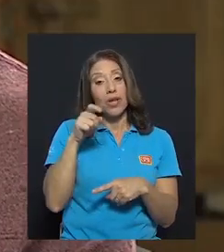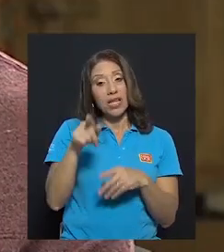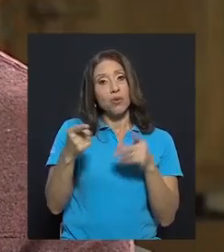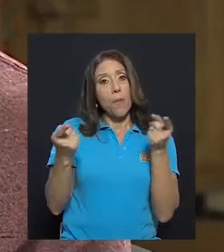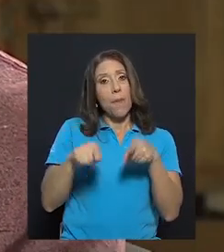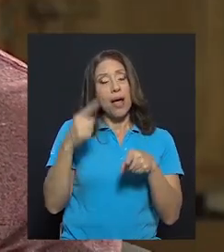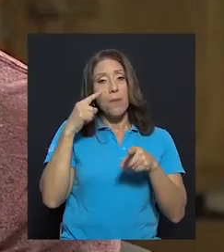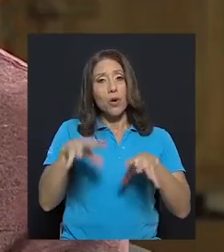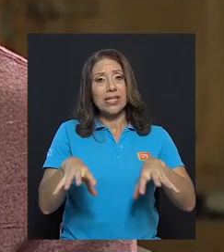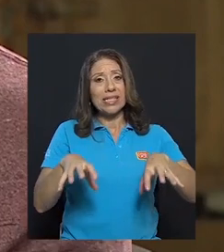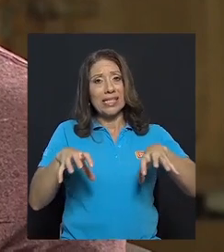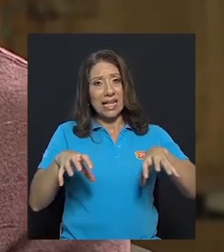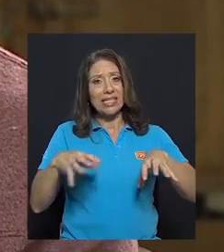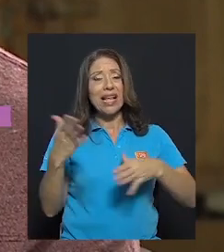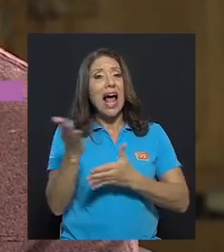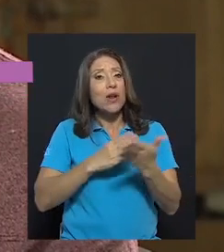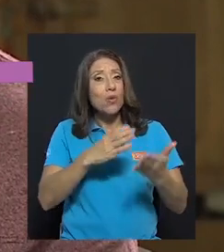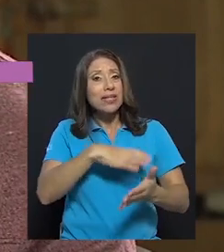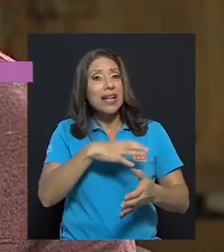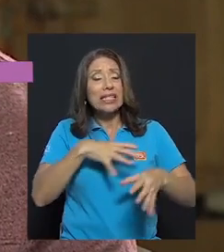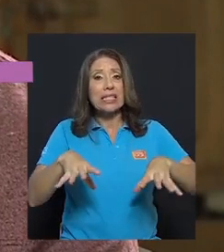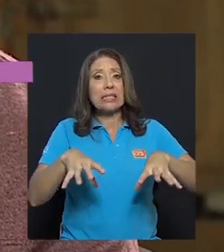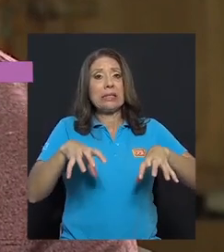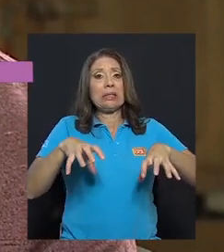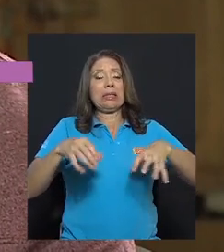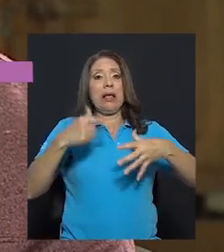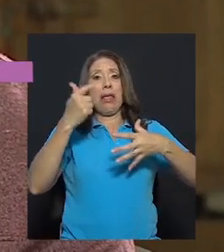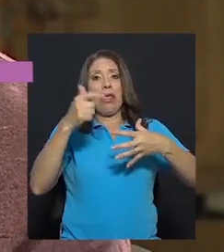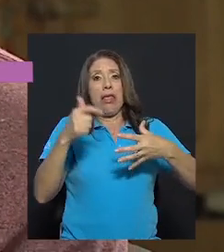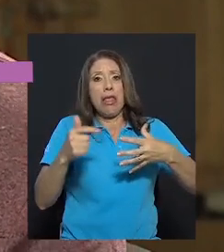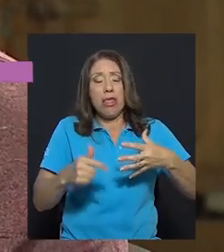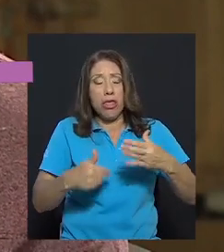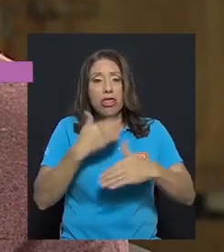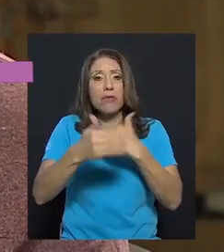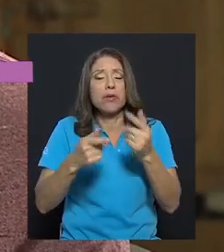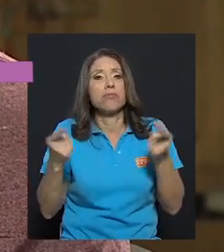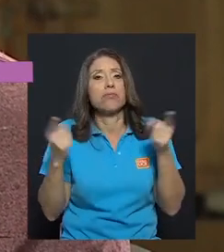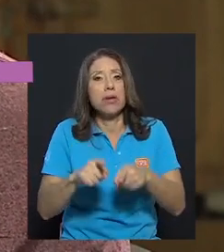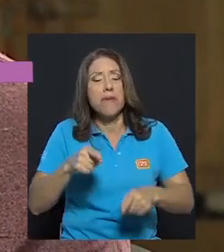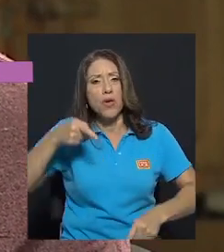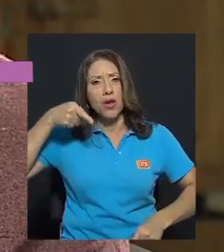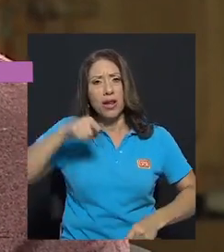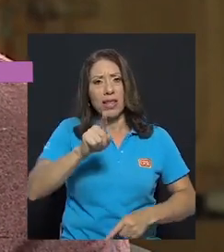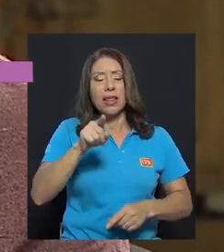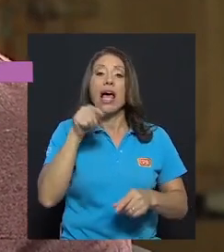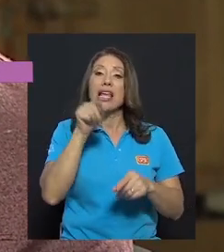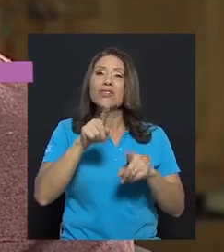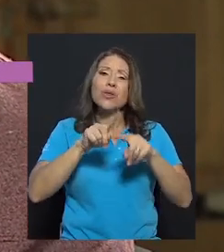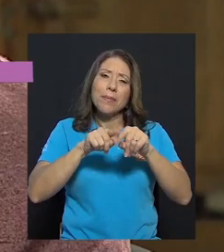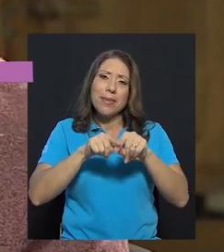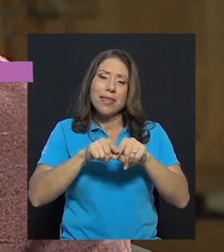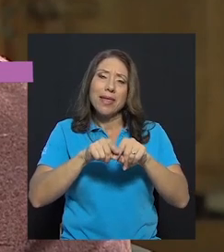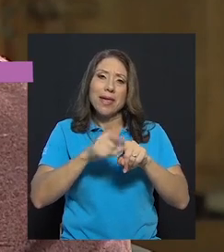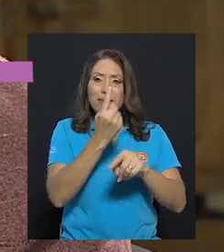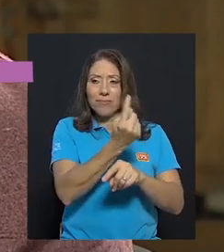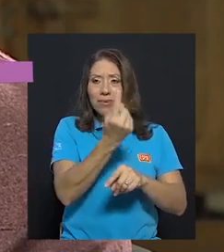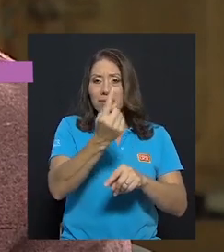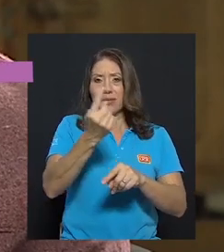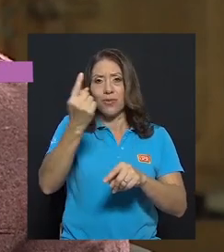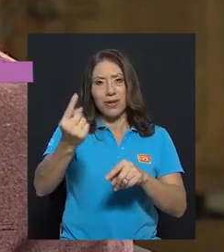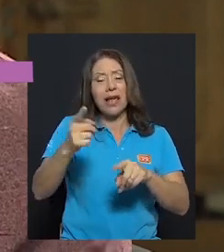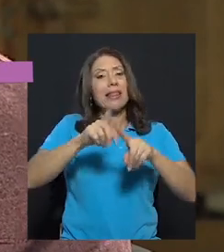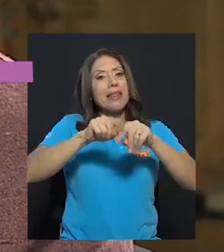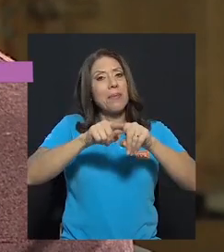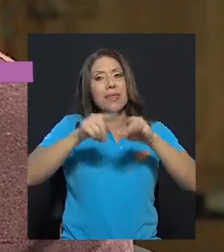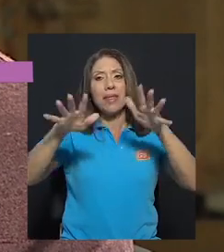de estrés, hay ciertos factores estresores que llevan a que nosotros actuemos de manera violenta. Y eso va a variar muchísimo en la persona, va a